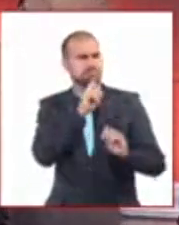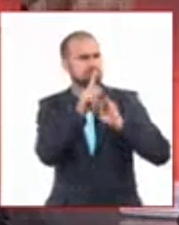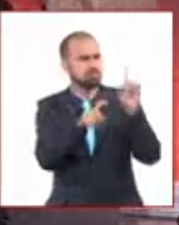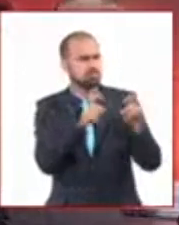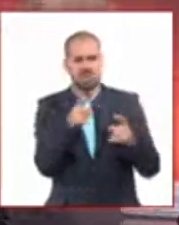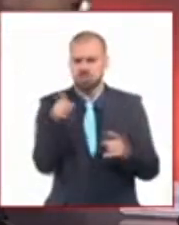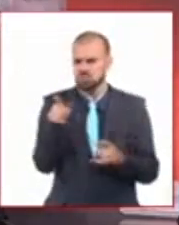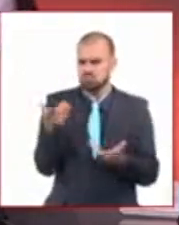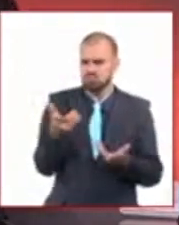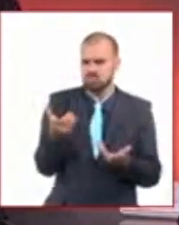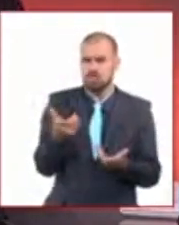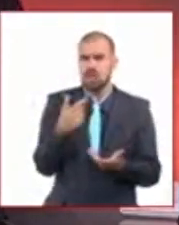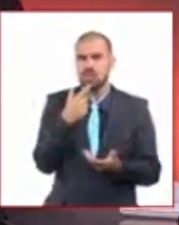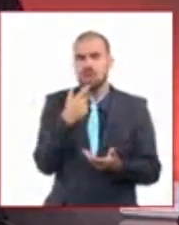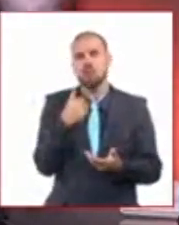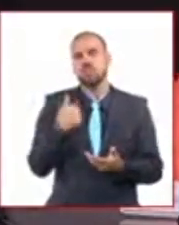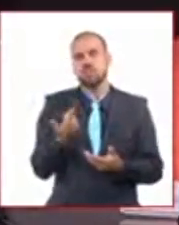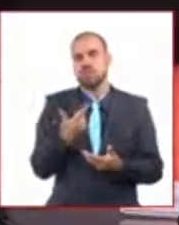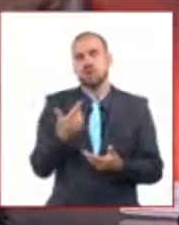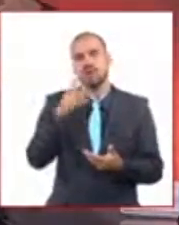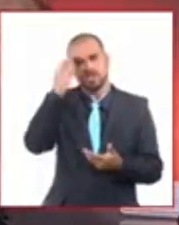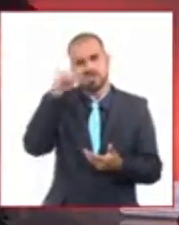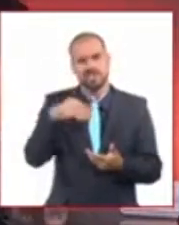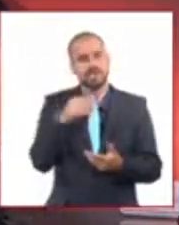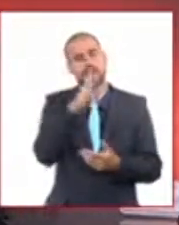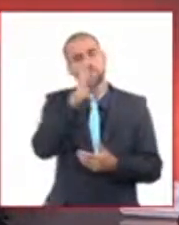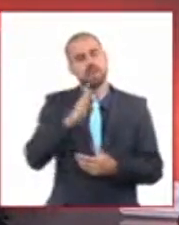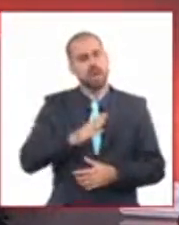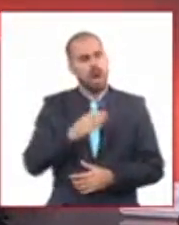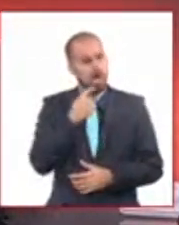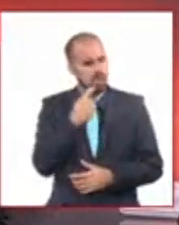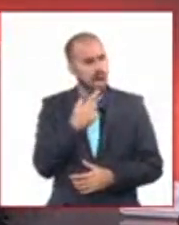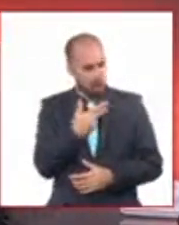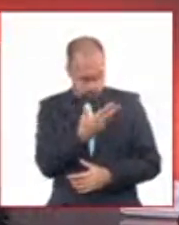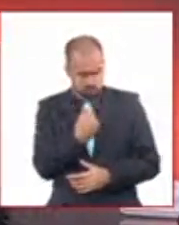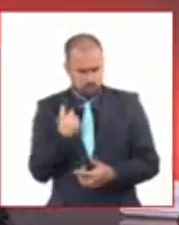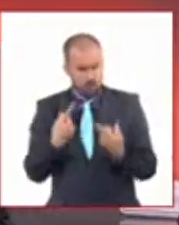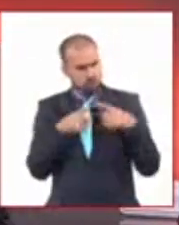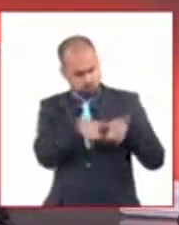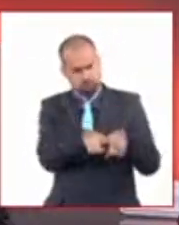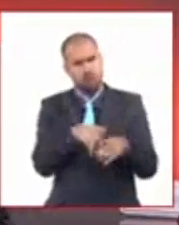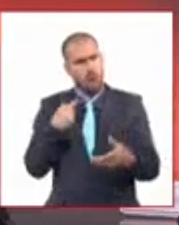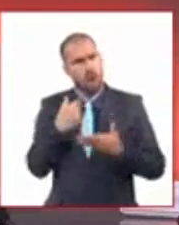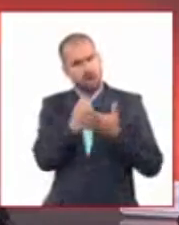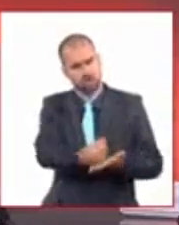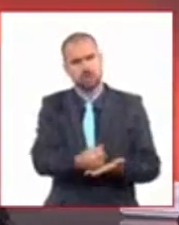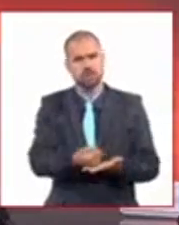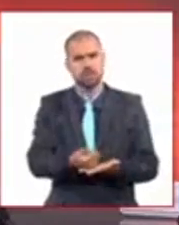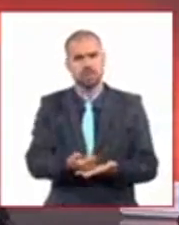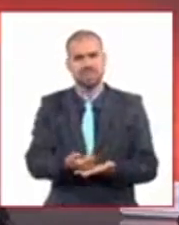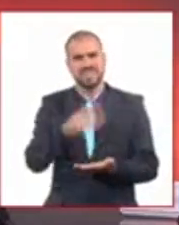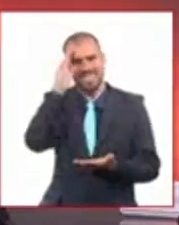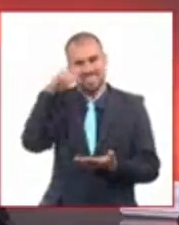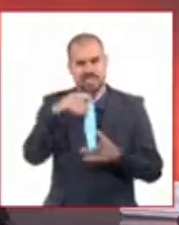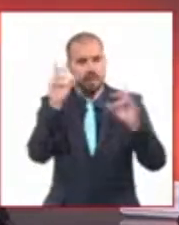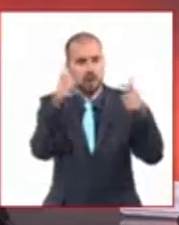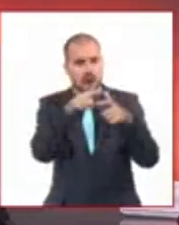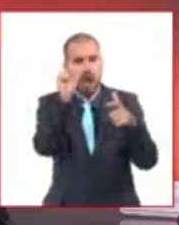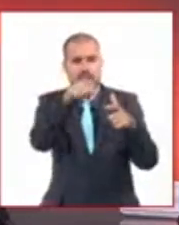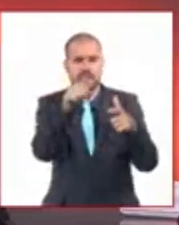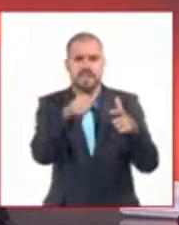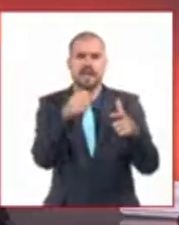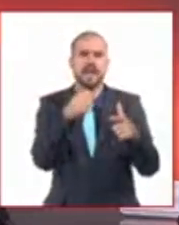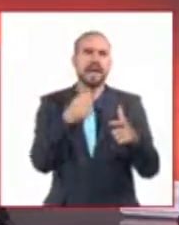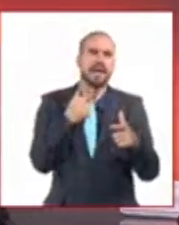de donde no yo soy del movimiento sin tierra de brasil ven para acá que yo estoy contigo o sea ir a esos foros no solamente